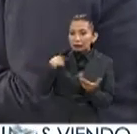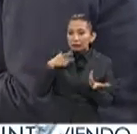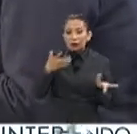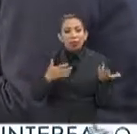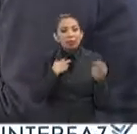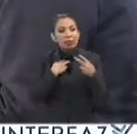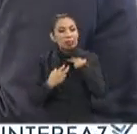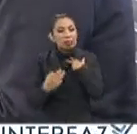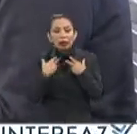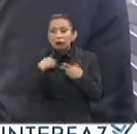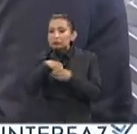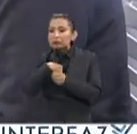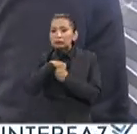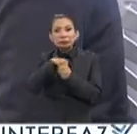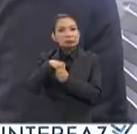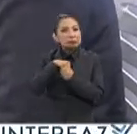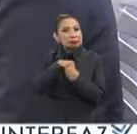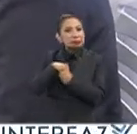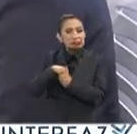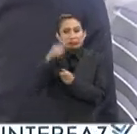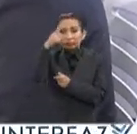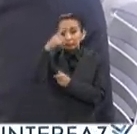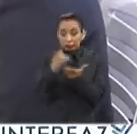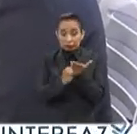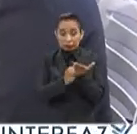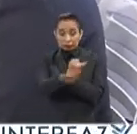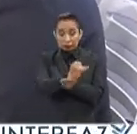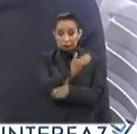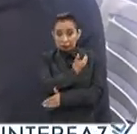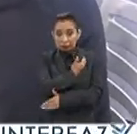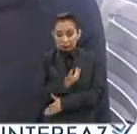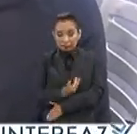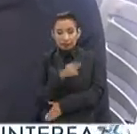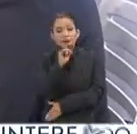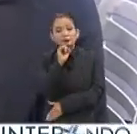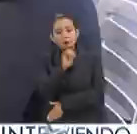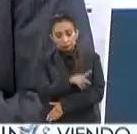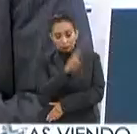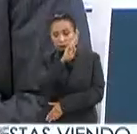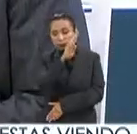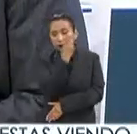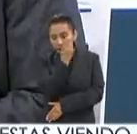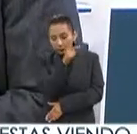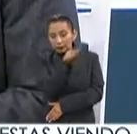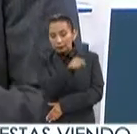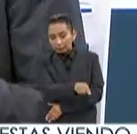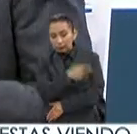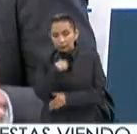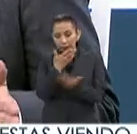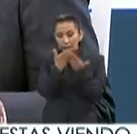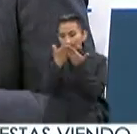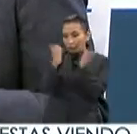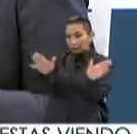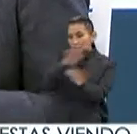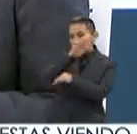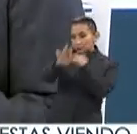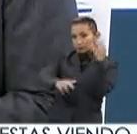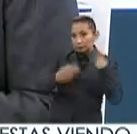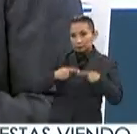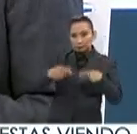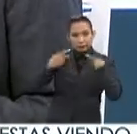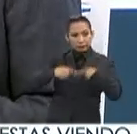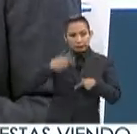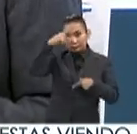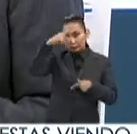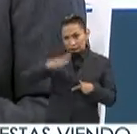México. Una decisión presidencial es de que la educación superior se haga abierta a todos los mexicanos o casi